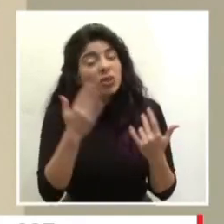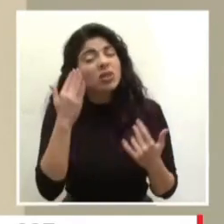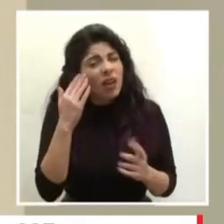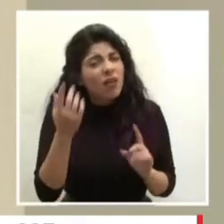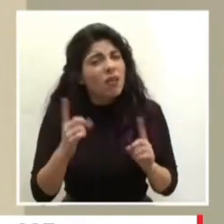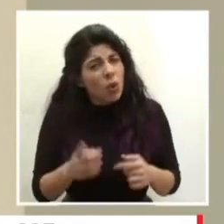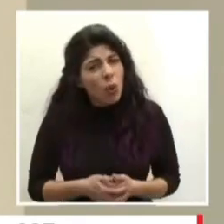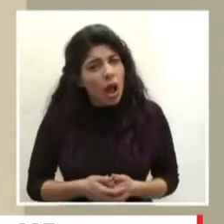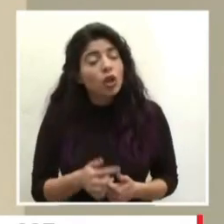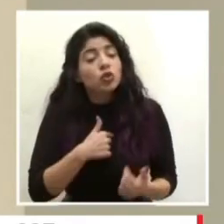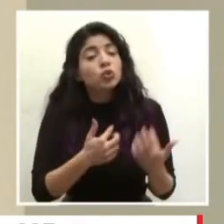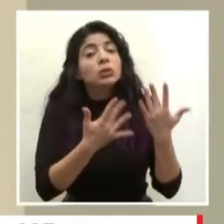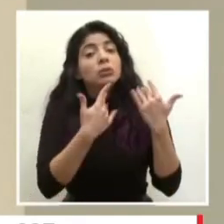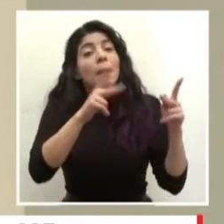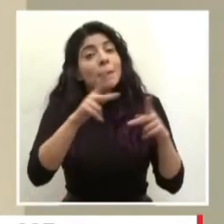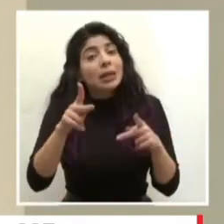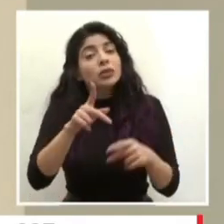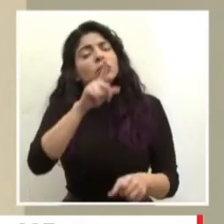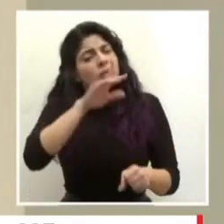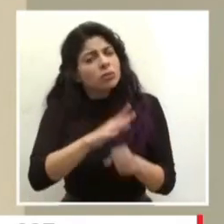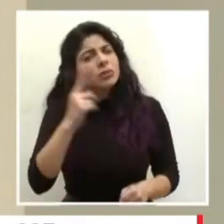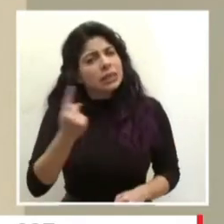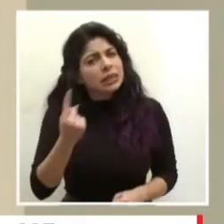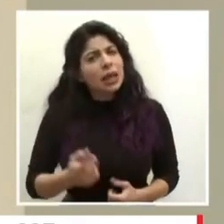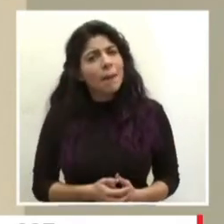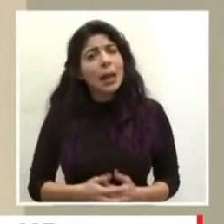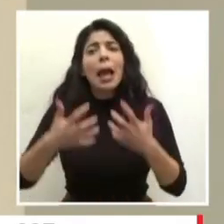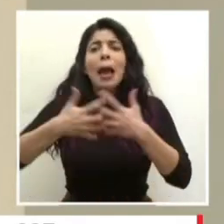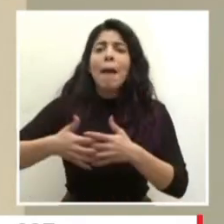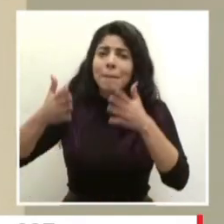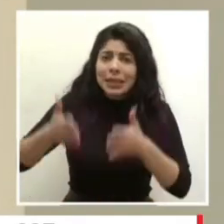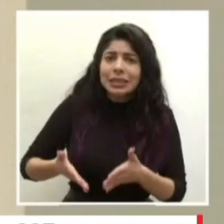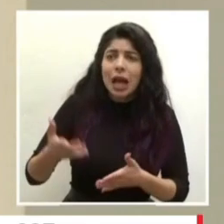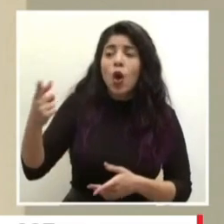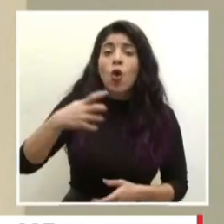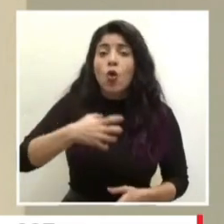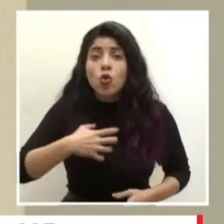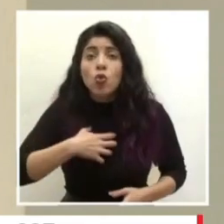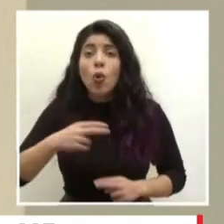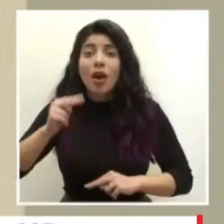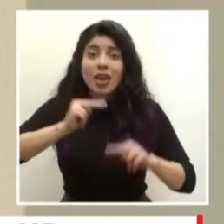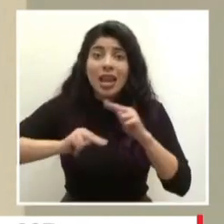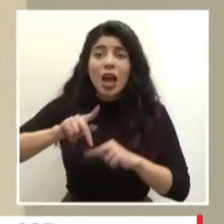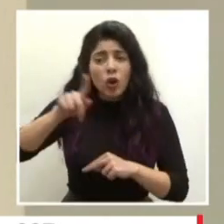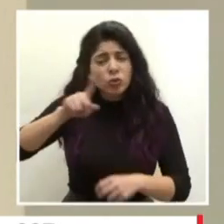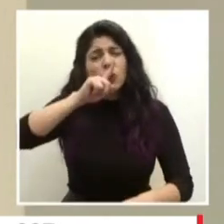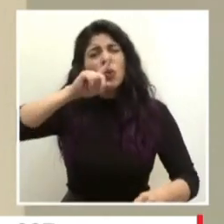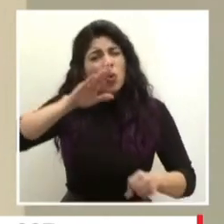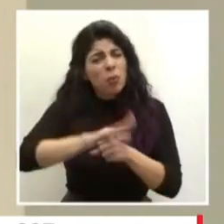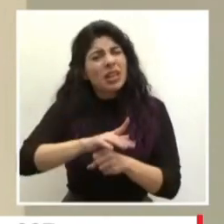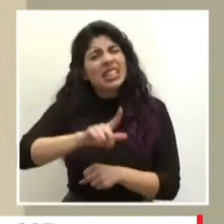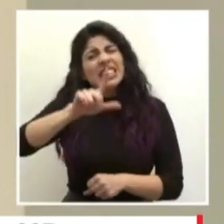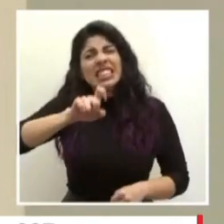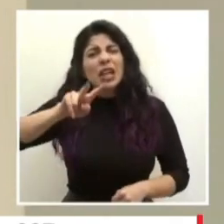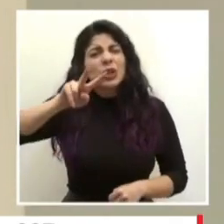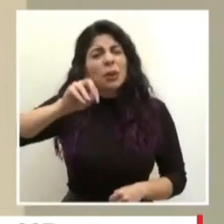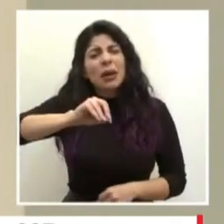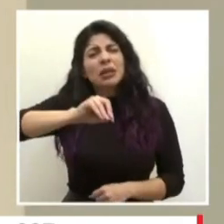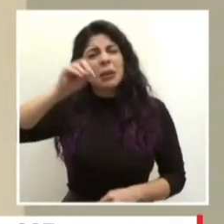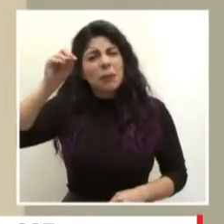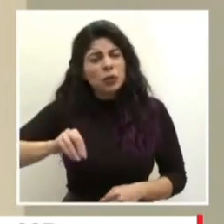Que la población se comprometa siempre, que los empresarios, los dueños de los establecimientos se comprometan al